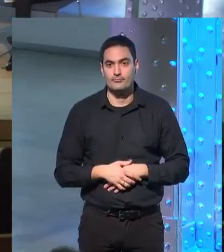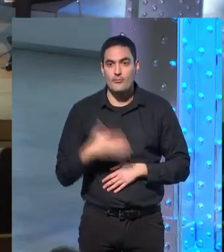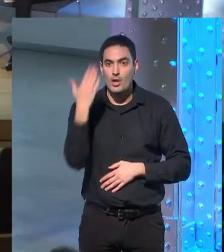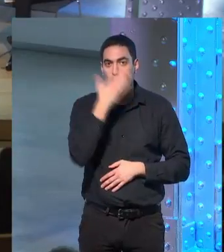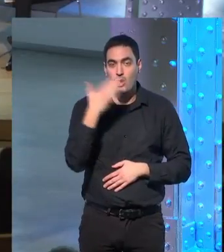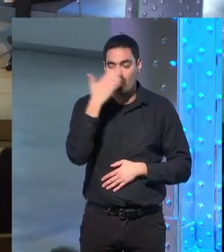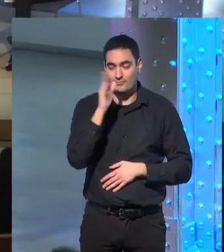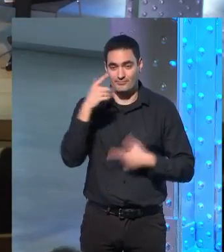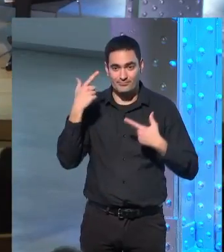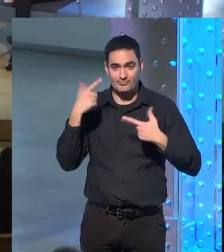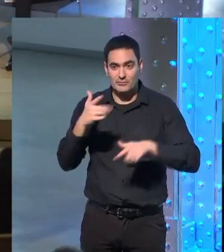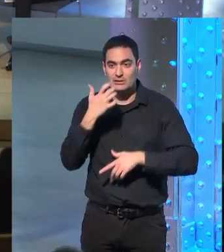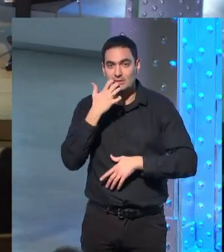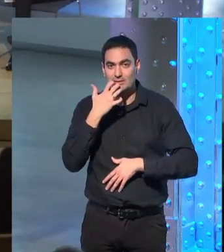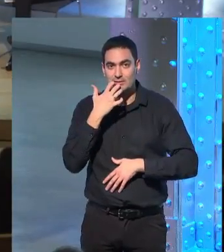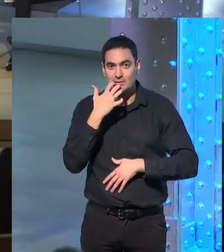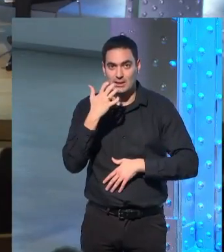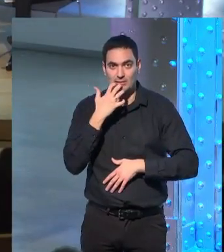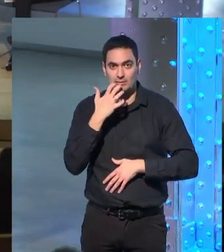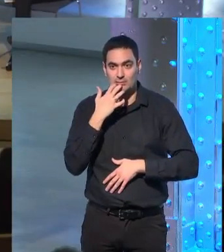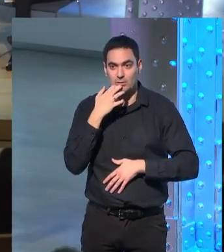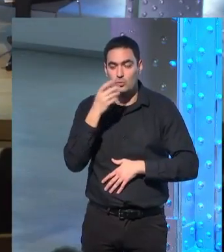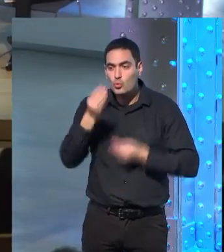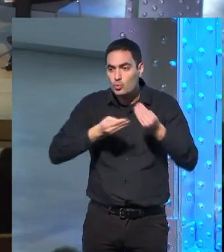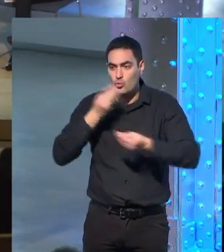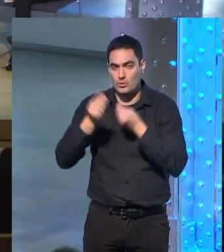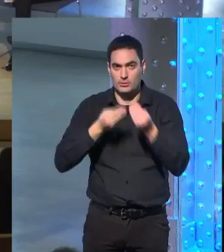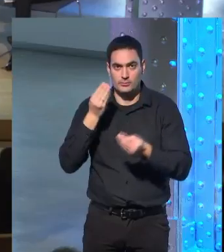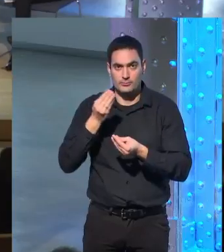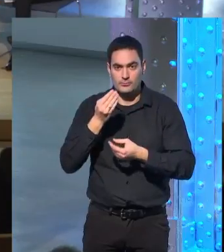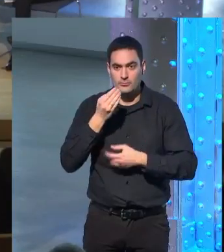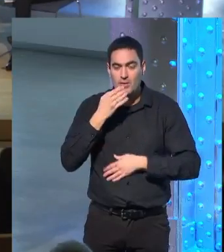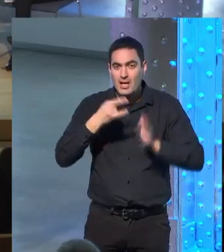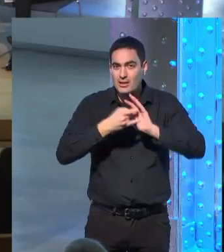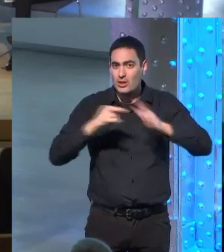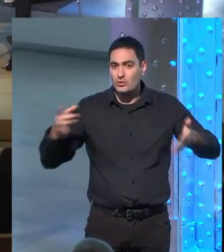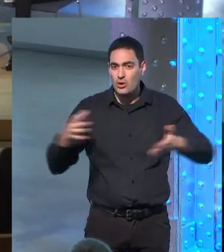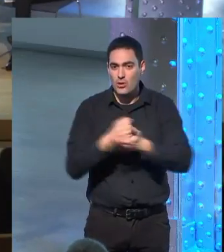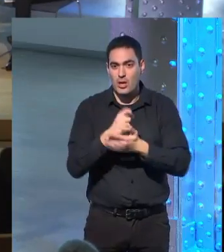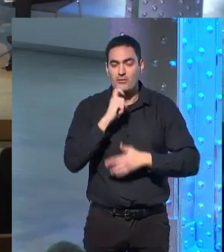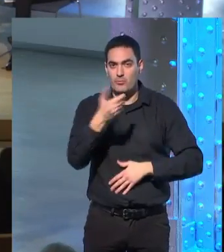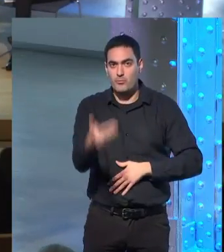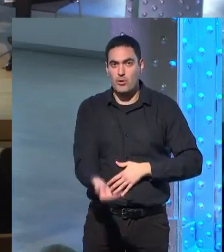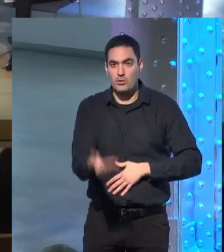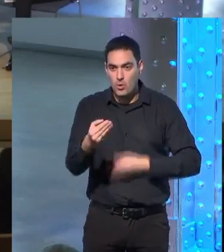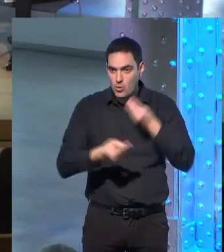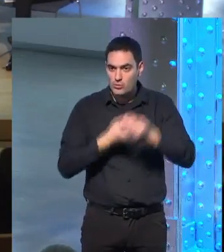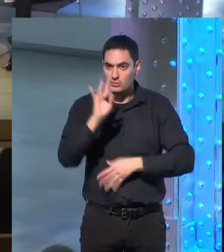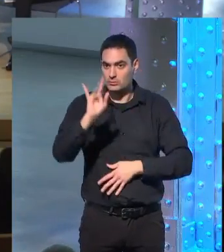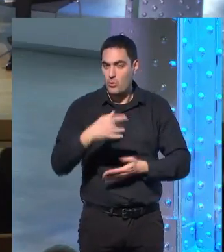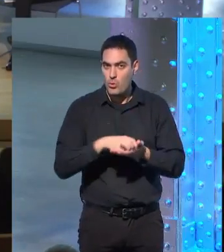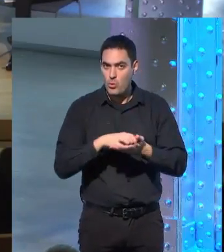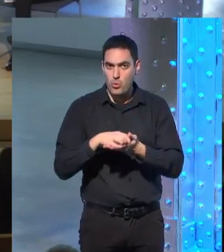el colegio, si usas tú, que supongo que sí, toda esta tecnología... Es vital que lo utilicen,